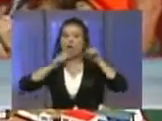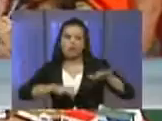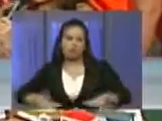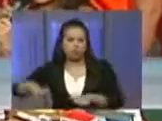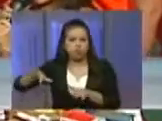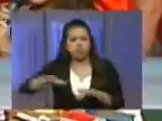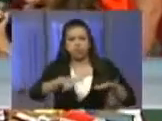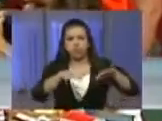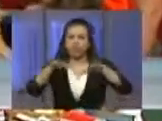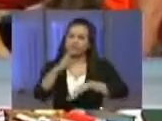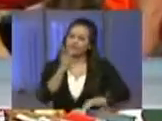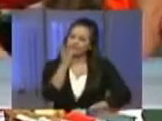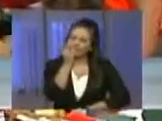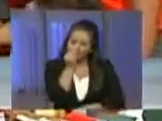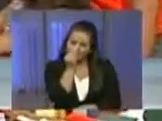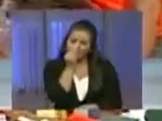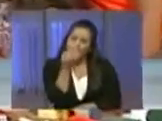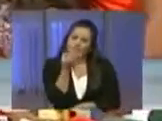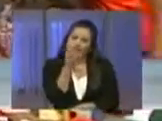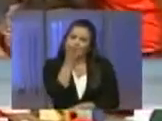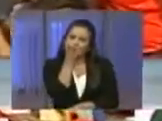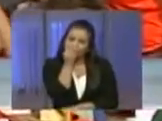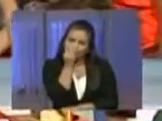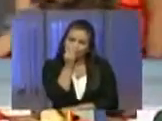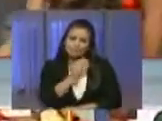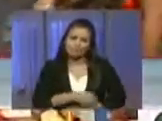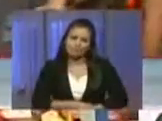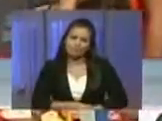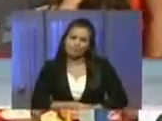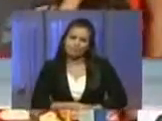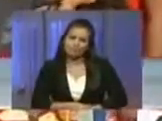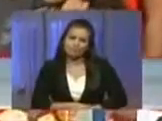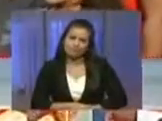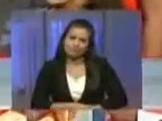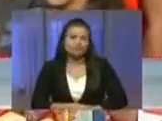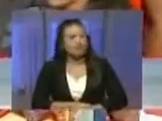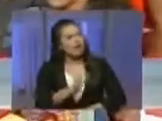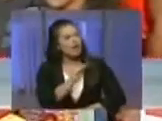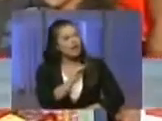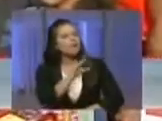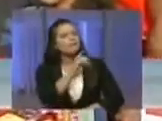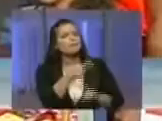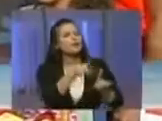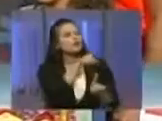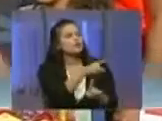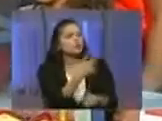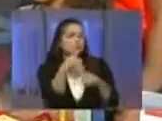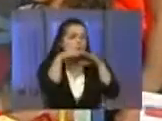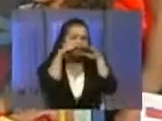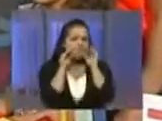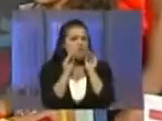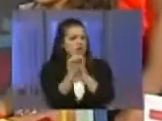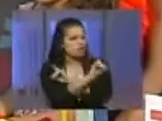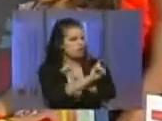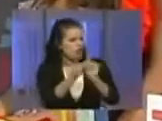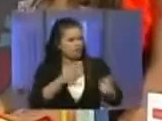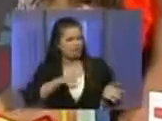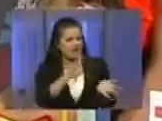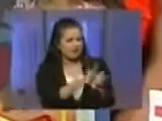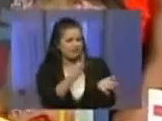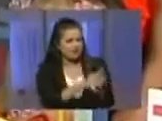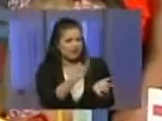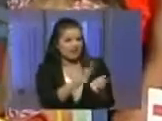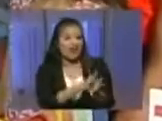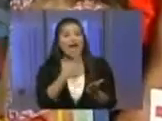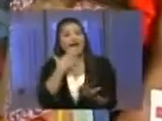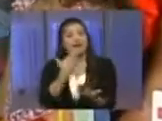Qué triste Verdad yuleni pero ya no deb estar triste que nuestro amado